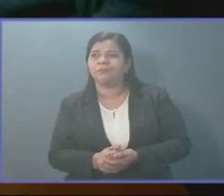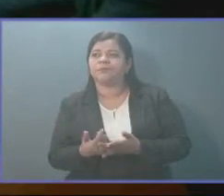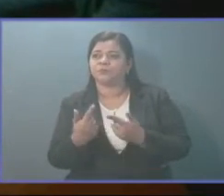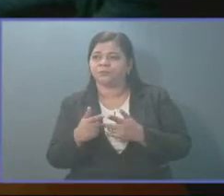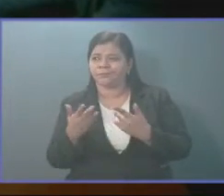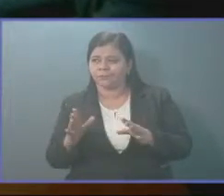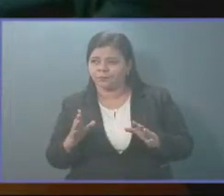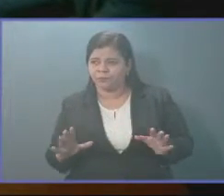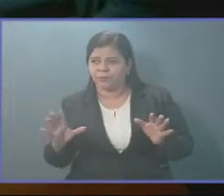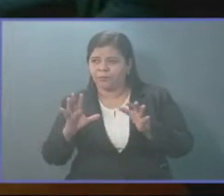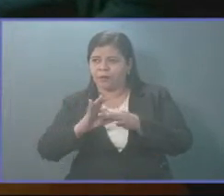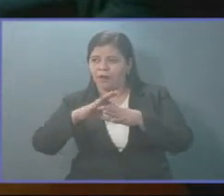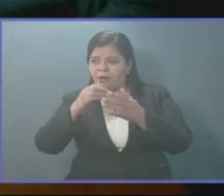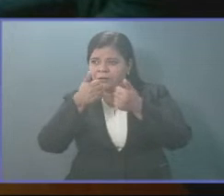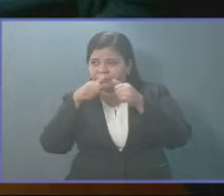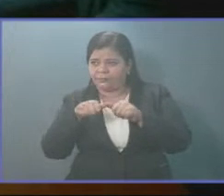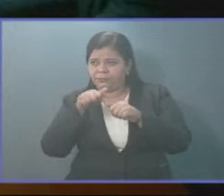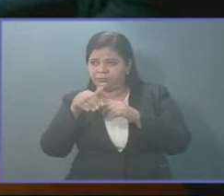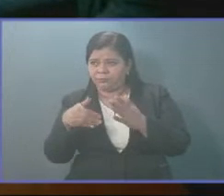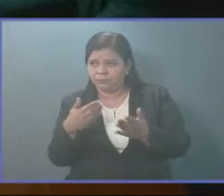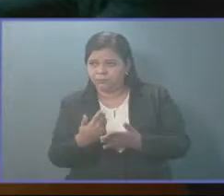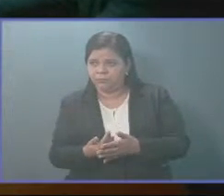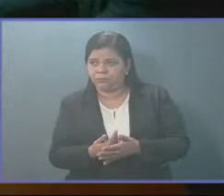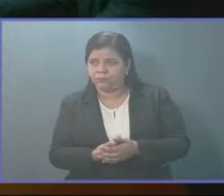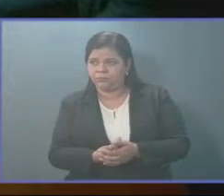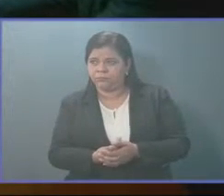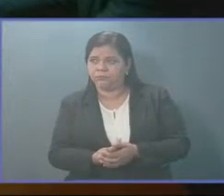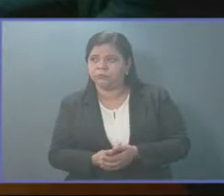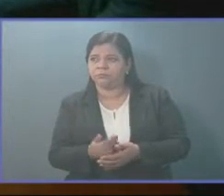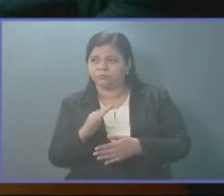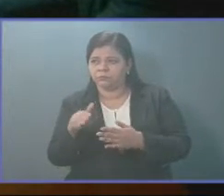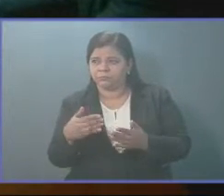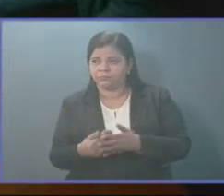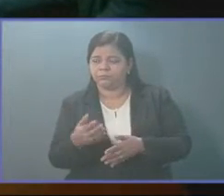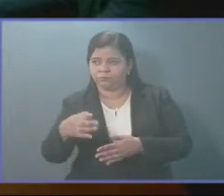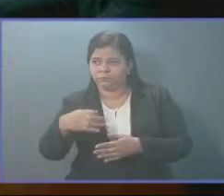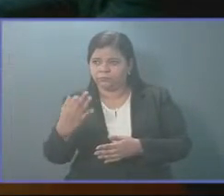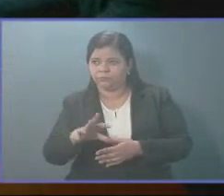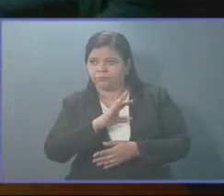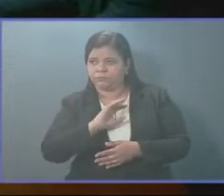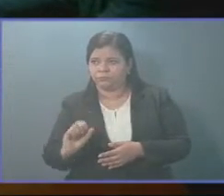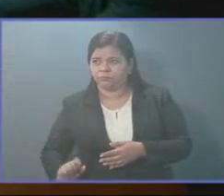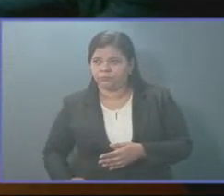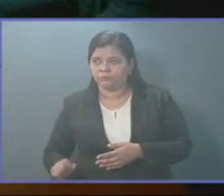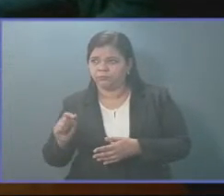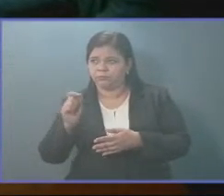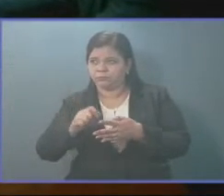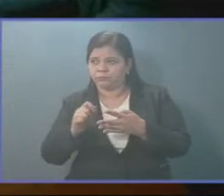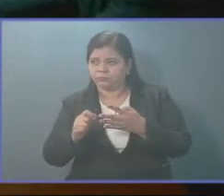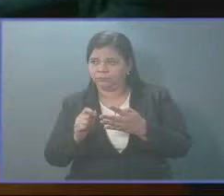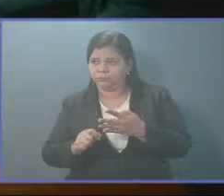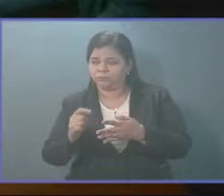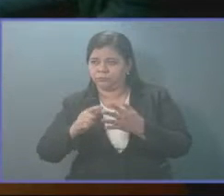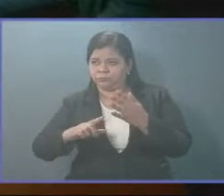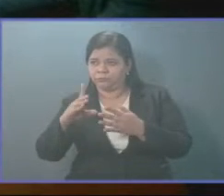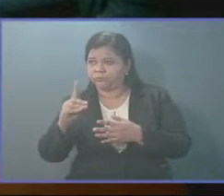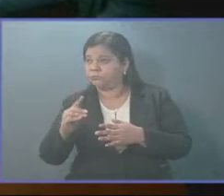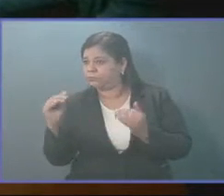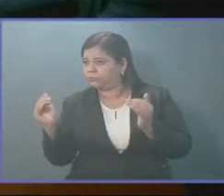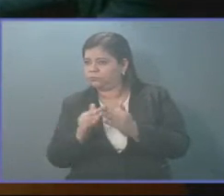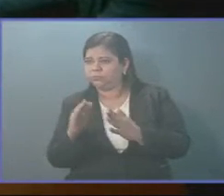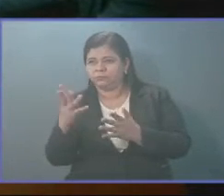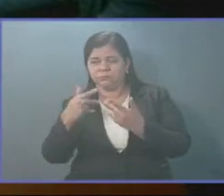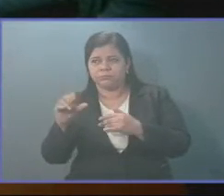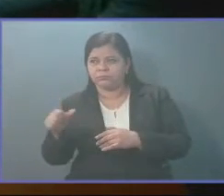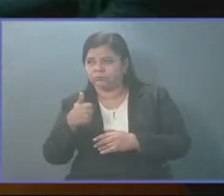normas internacionales de trabajo y convenios que han sido ratificados por El Salvador, los principios enunciados en este código y demás normas laborales,